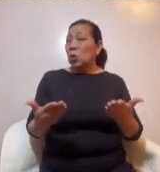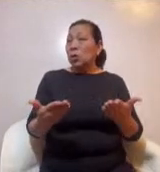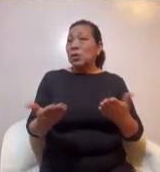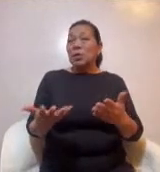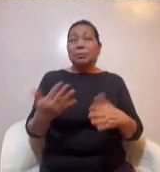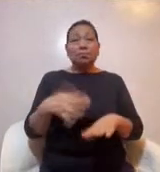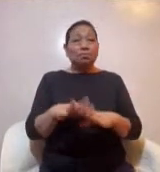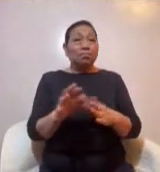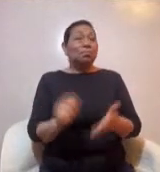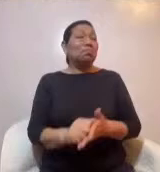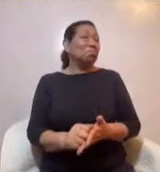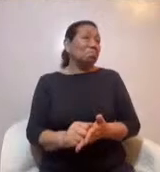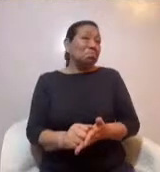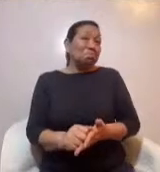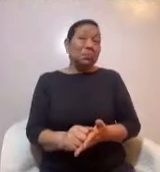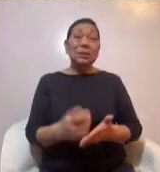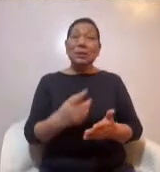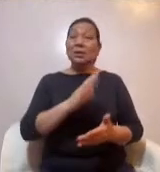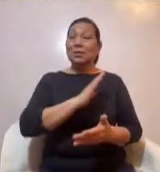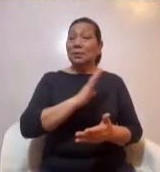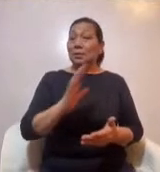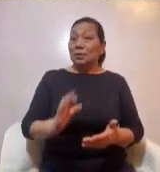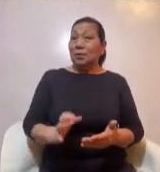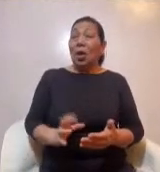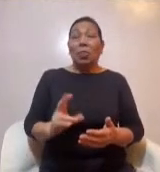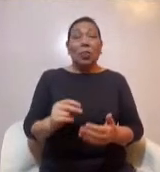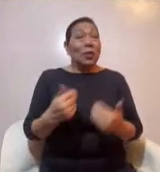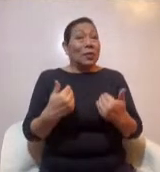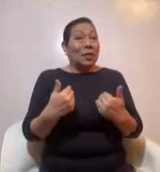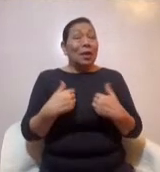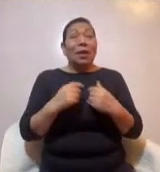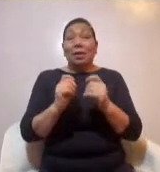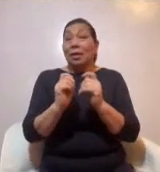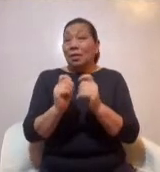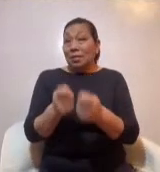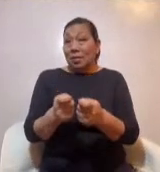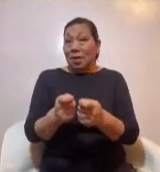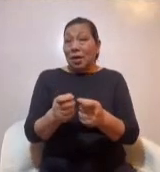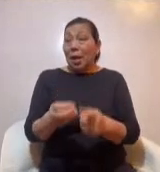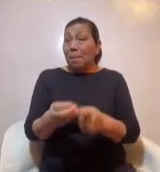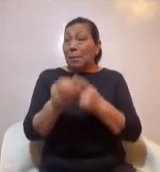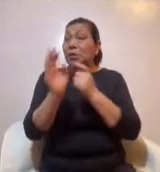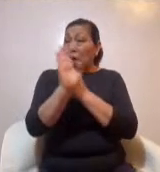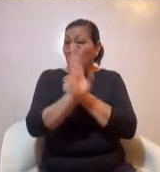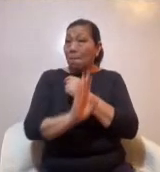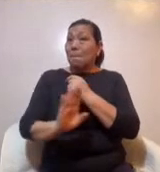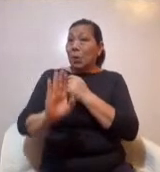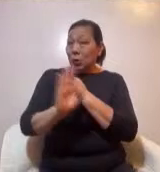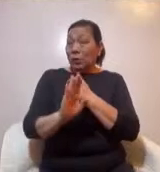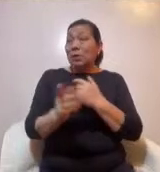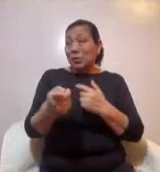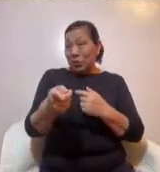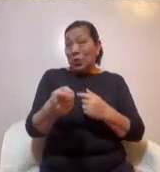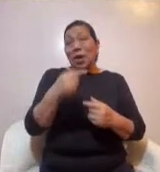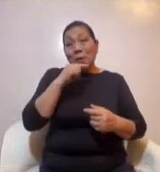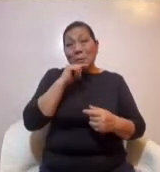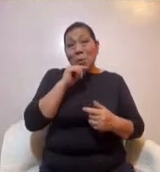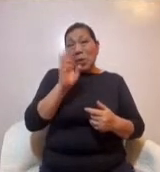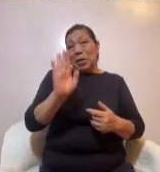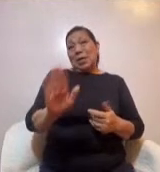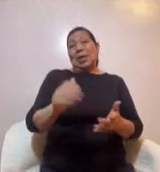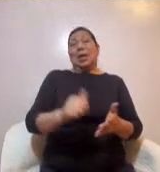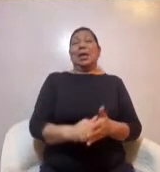diferentes aspectos que incluso el Estado, aunque tendría que otorgar una especial protección por esta